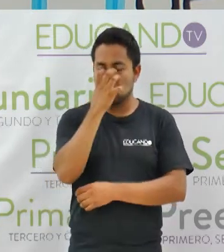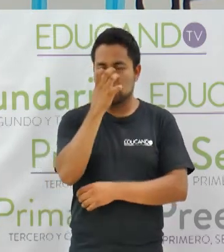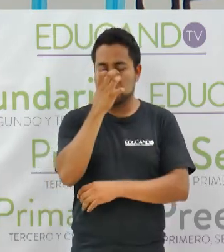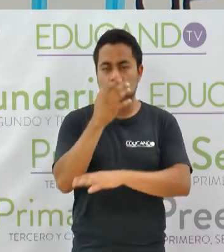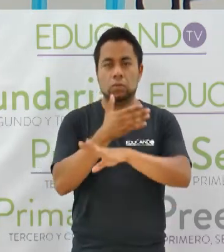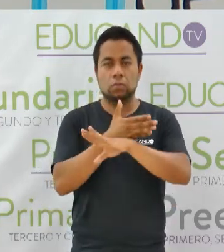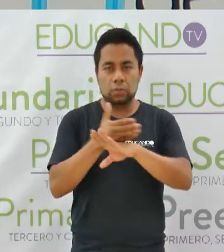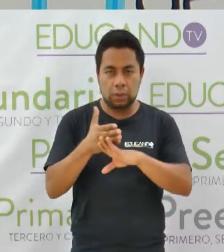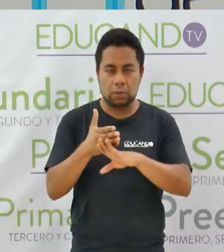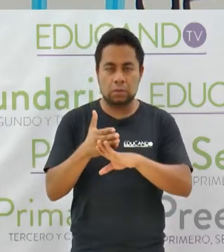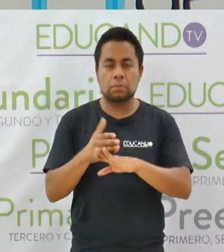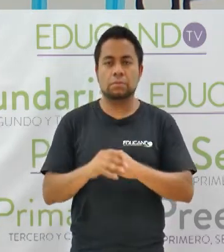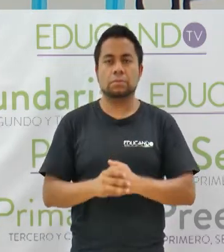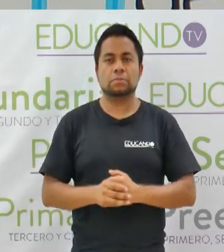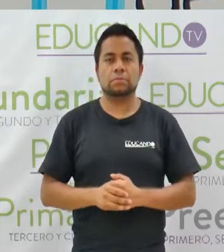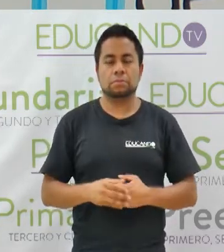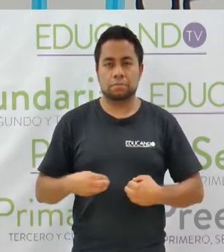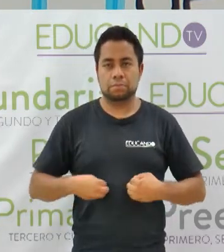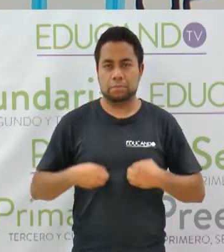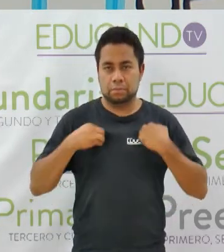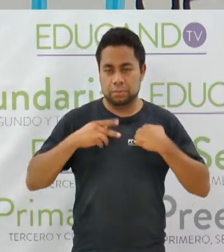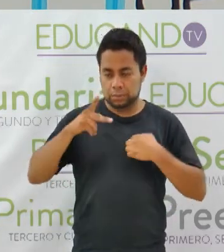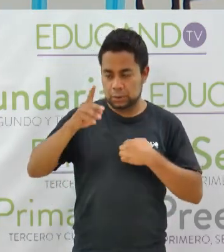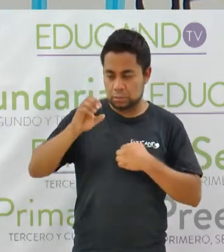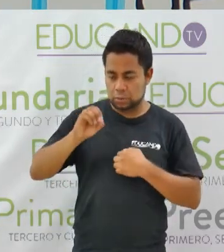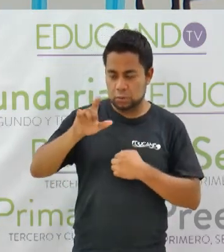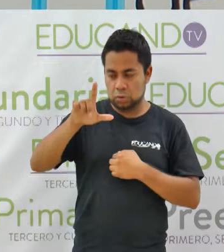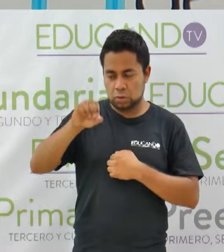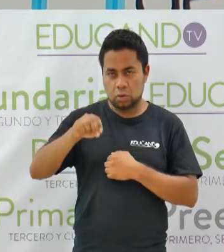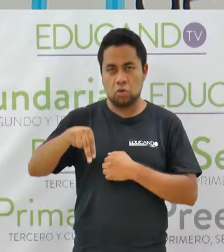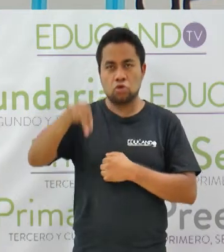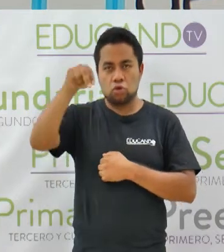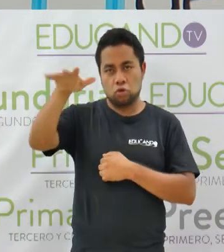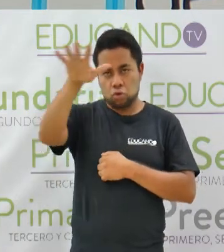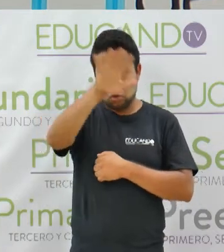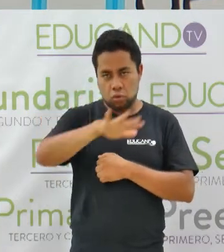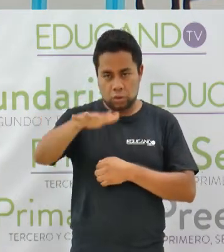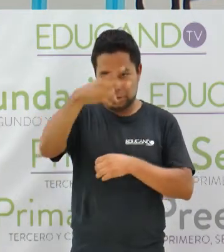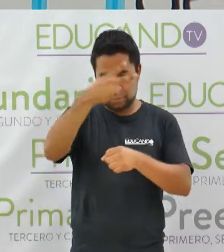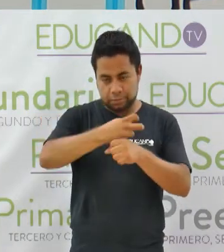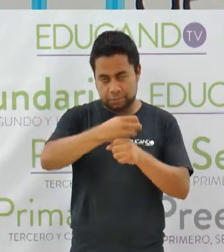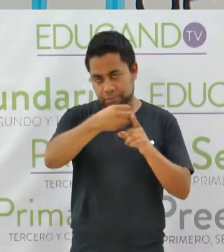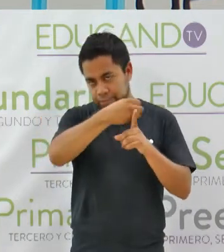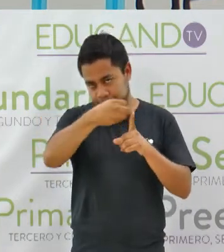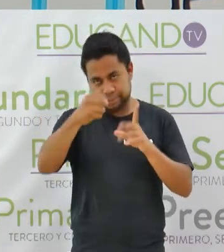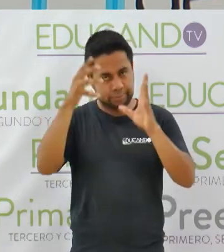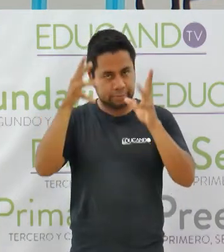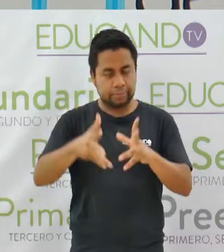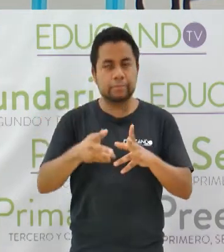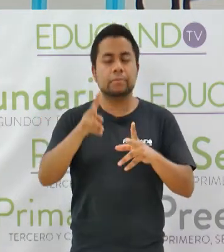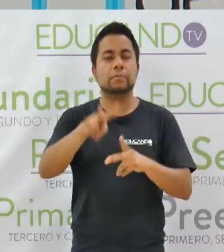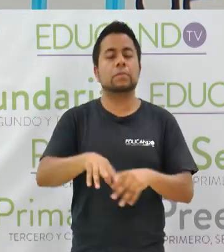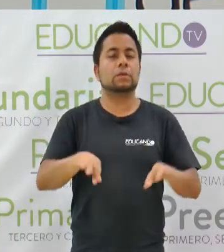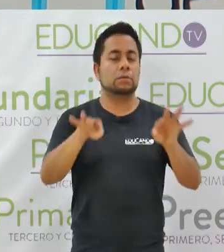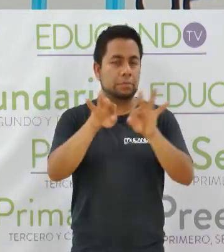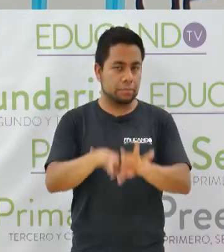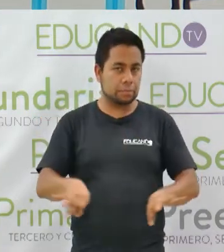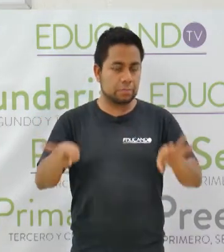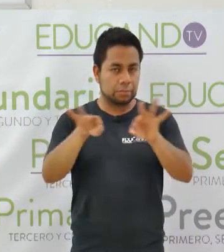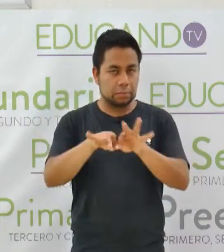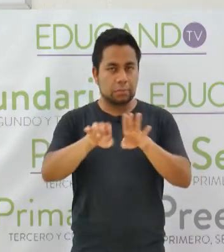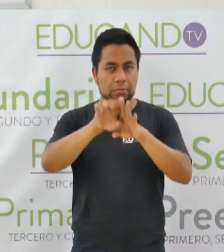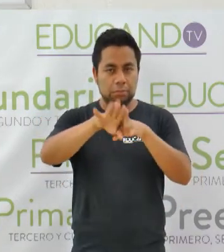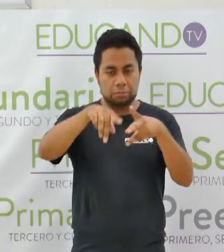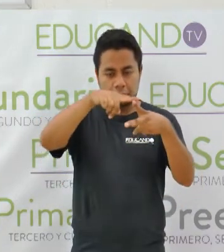oso blanco habita en el Polo Norte. Segunda oración. Es importante